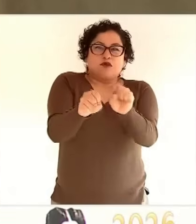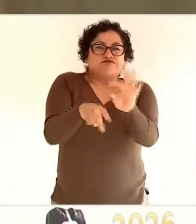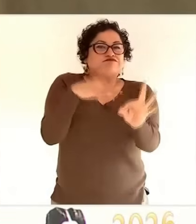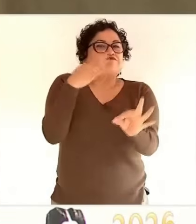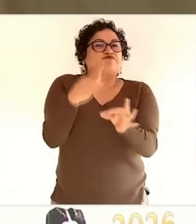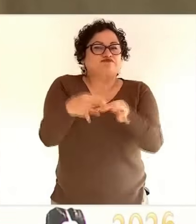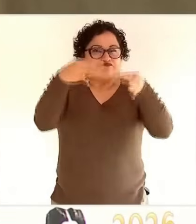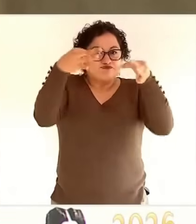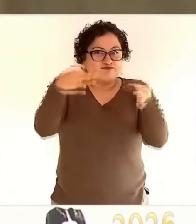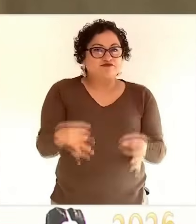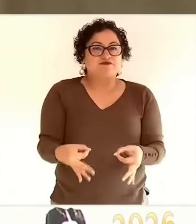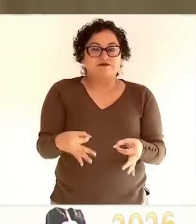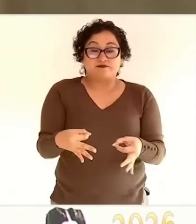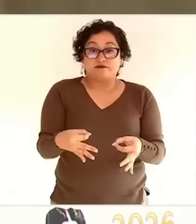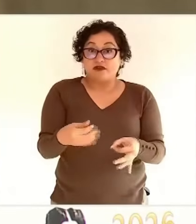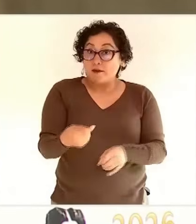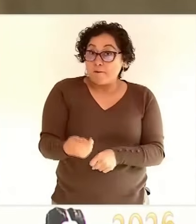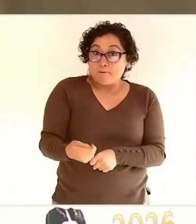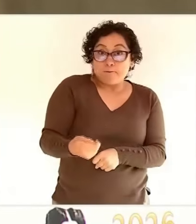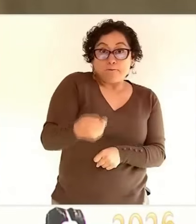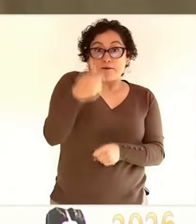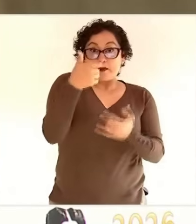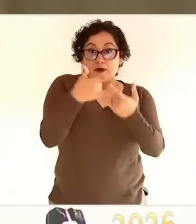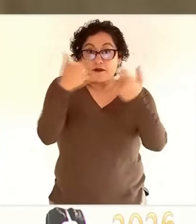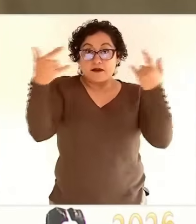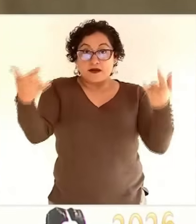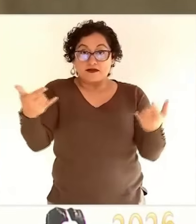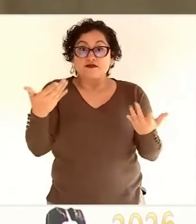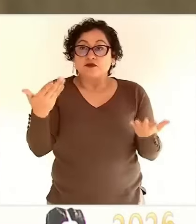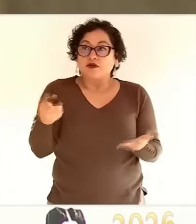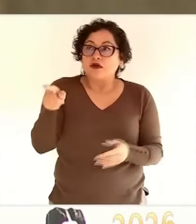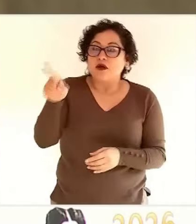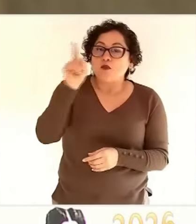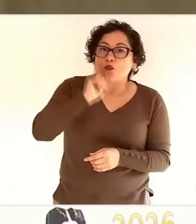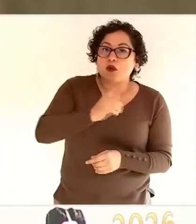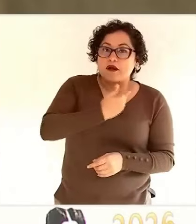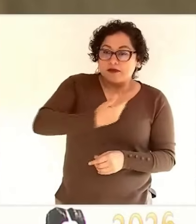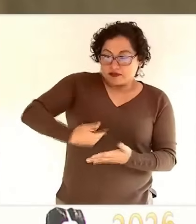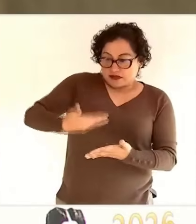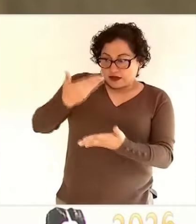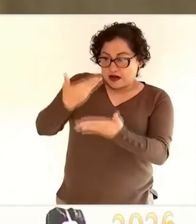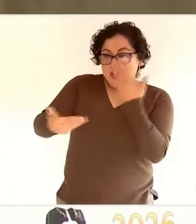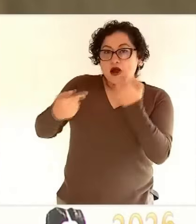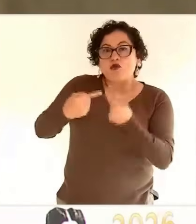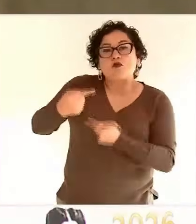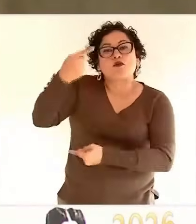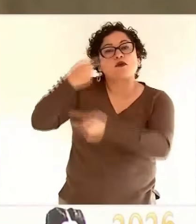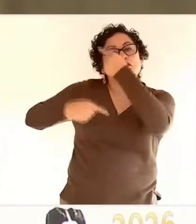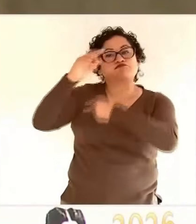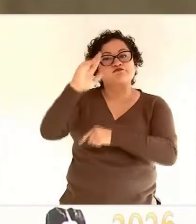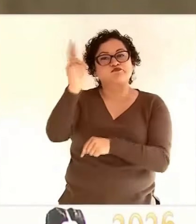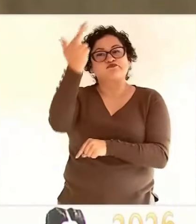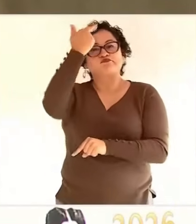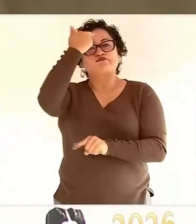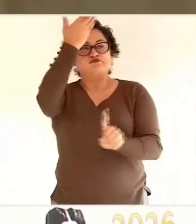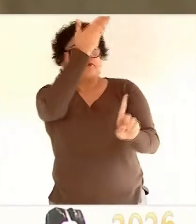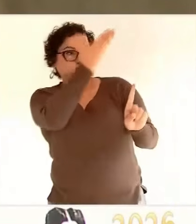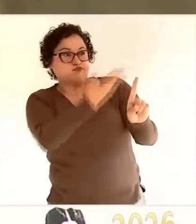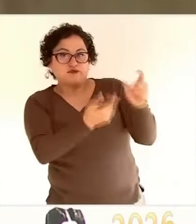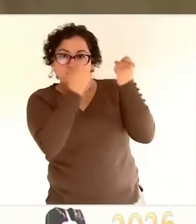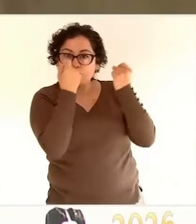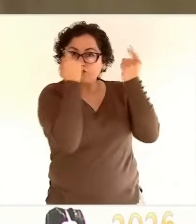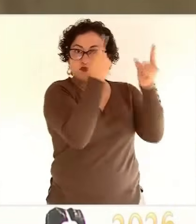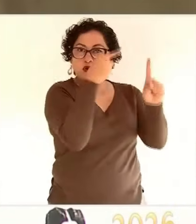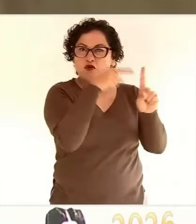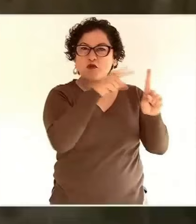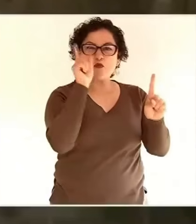nuestra historia, una mujer presidenta reconoce y conmemora a otra mujer en la dimensión